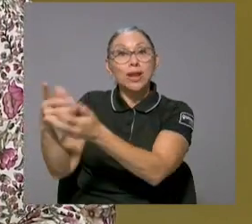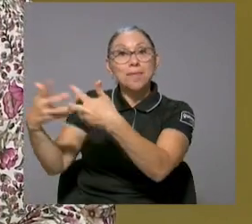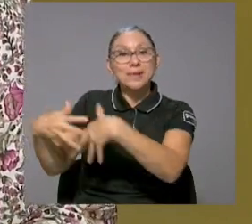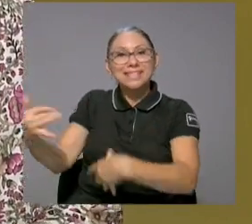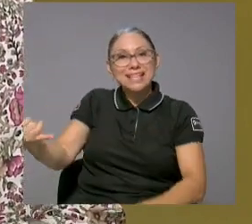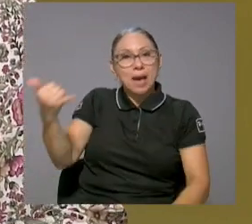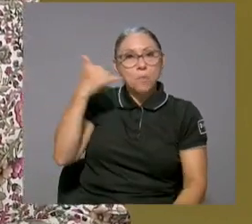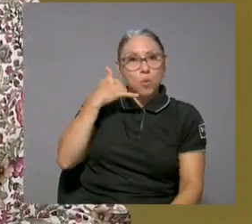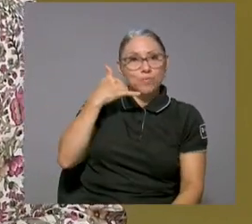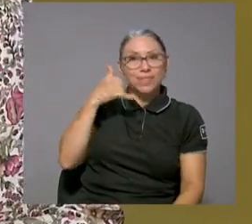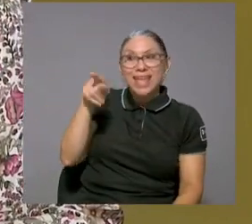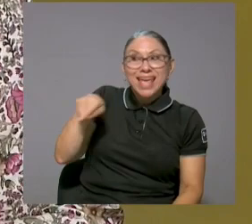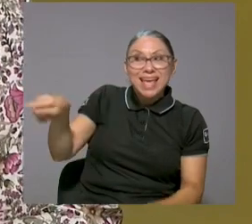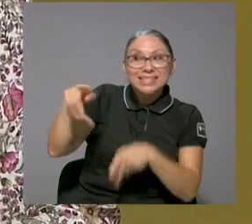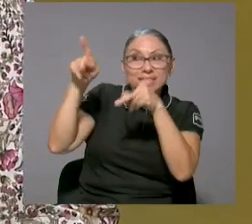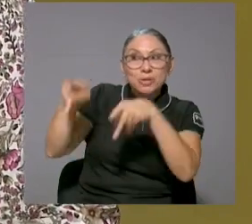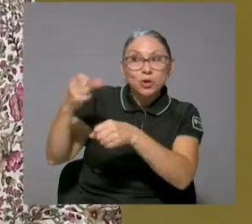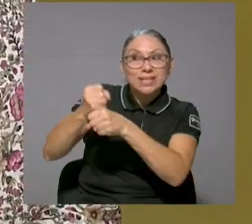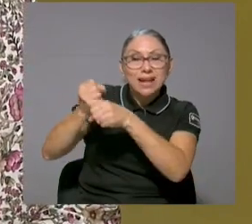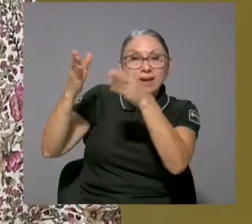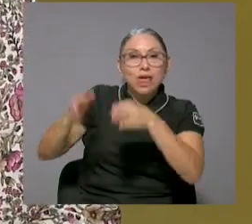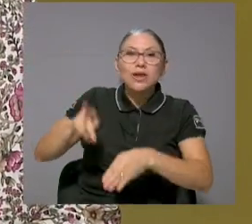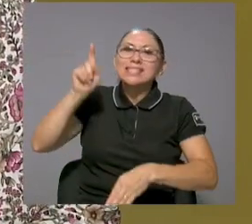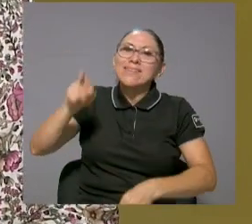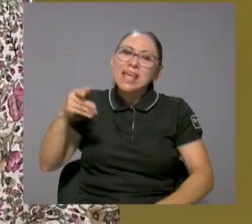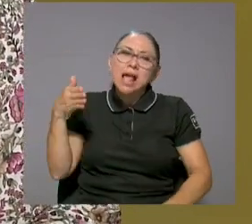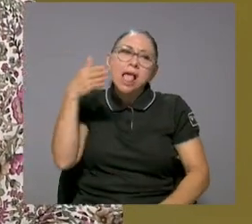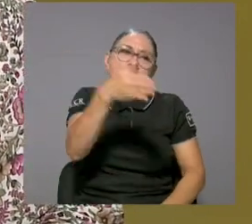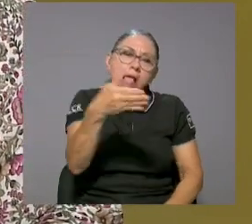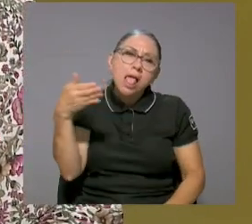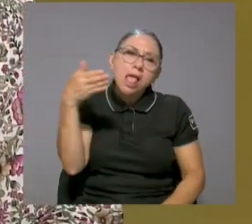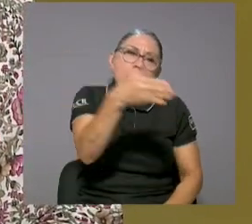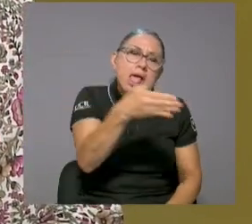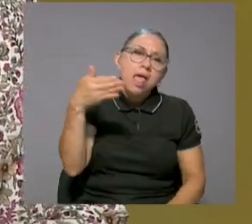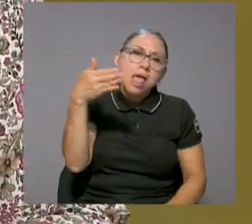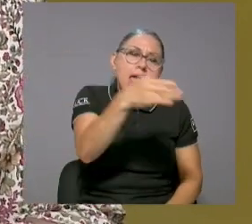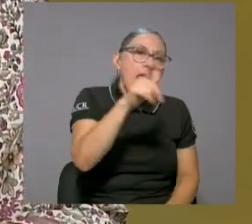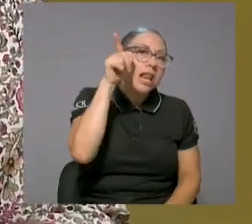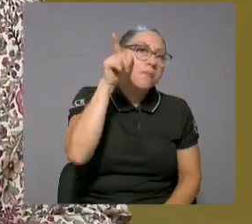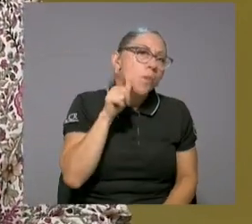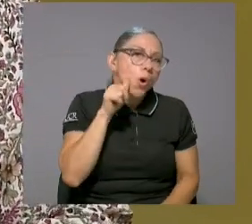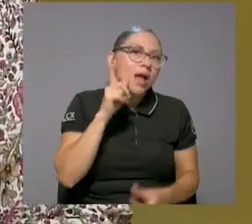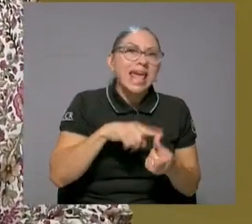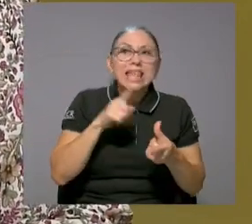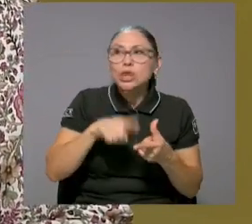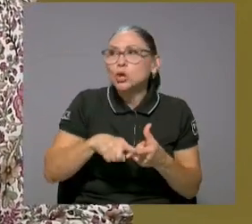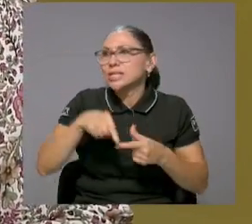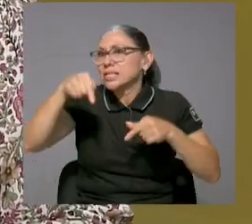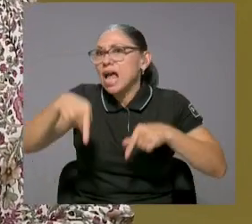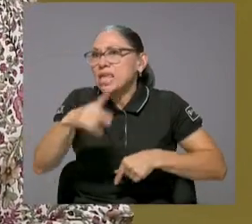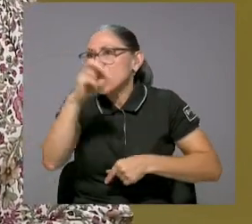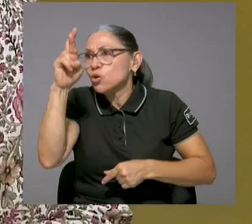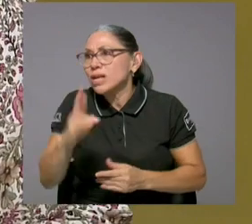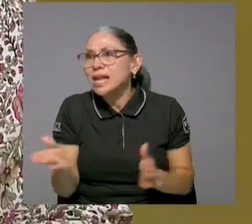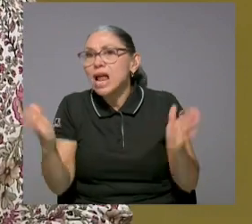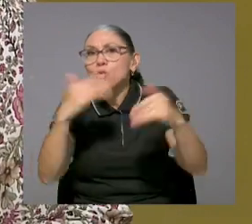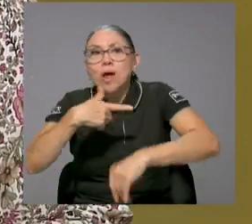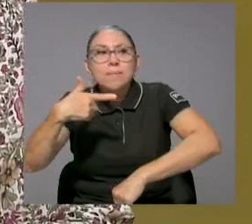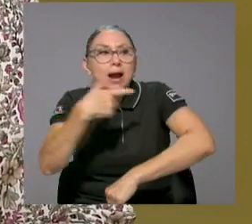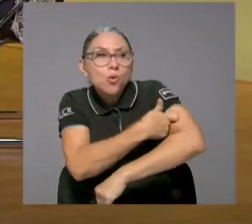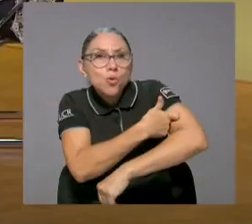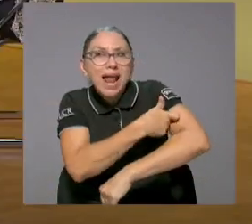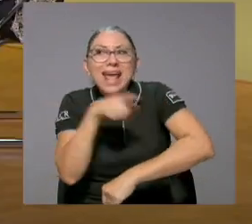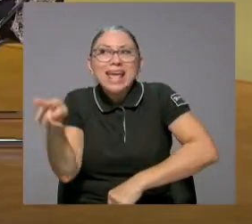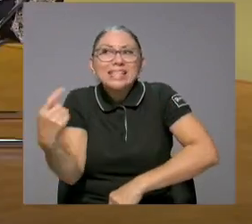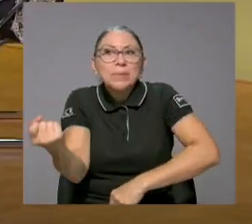trabajadores tenían que ir mucho a la zona de Limón. Y la pregunta es, si no hay vacuna en el país, ¿qué les doy para prevenir los casos de